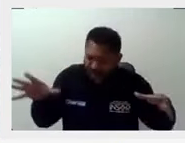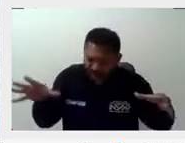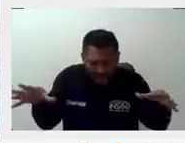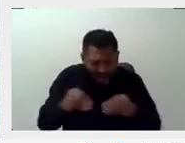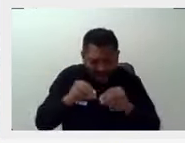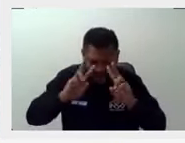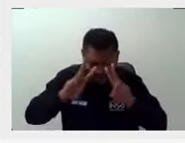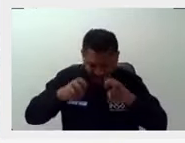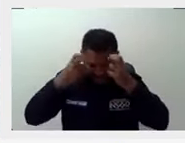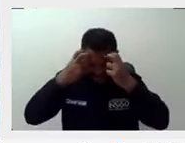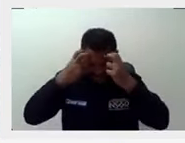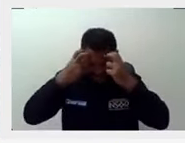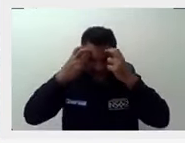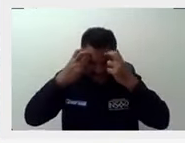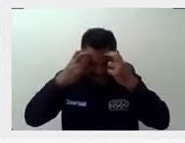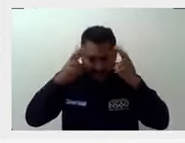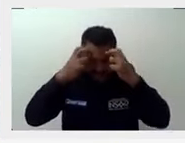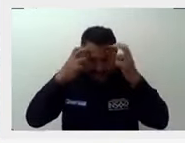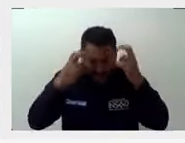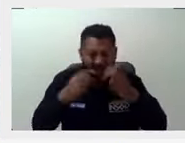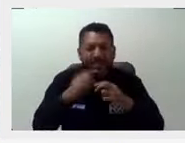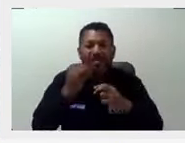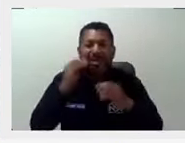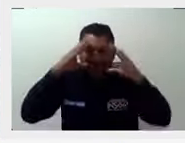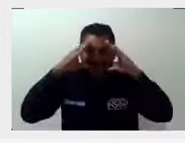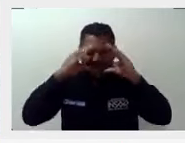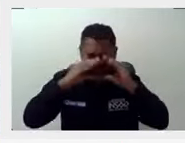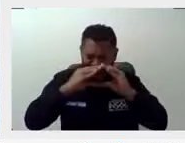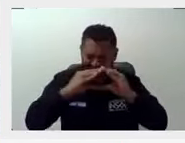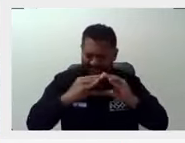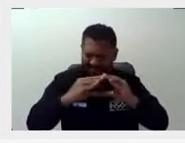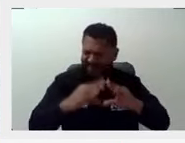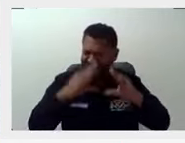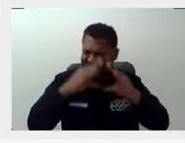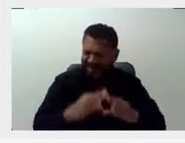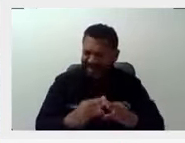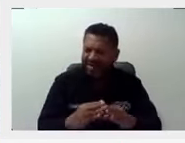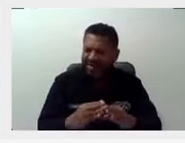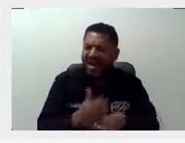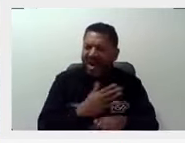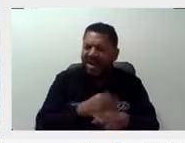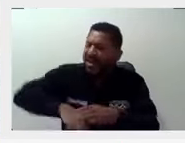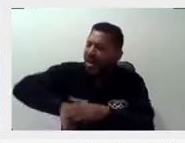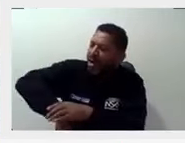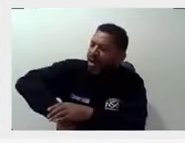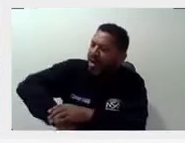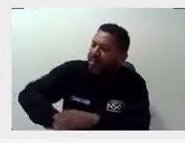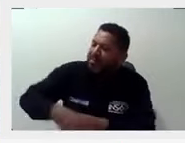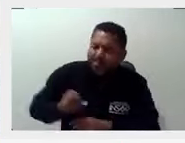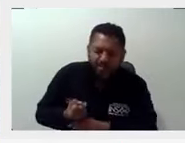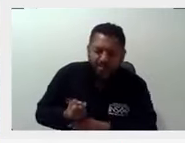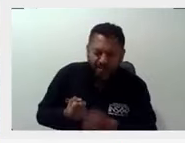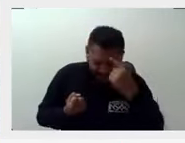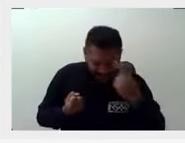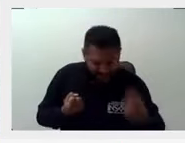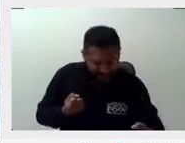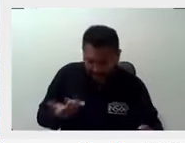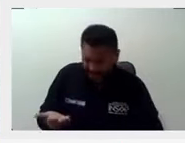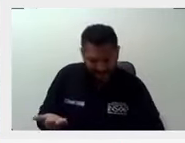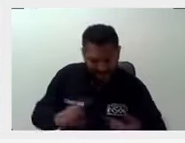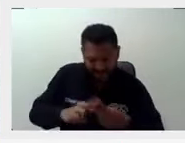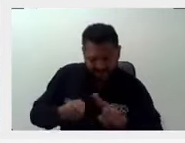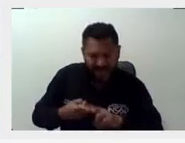trabajar. Concéntrese, ese concéntrese de fichas, esas loterías que antes se jugaban, que también trabajan mucho todo lo que tiene que ver